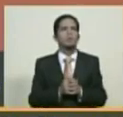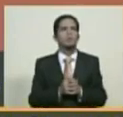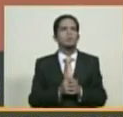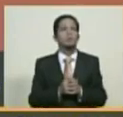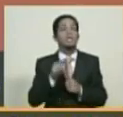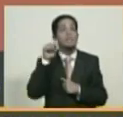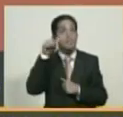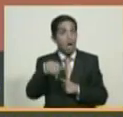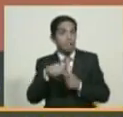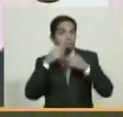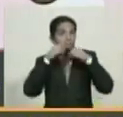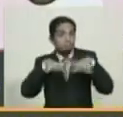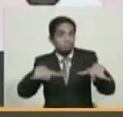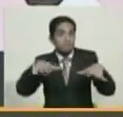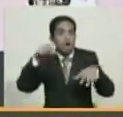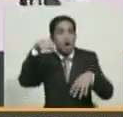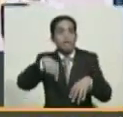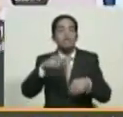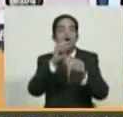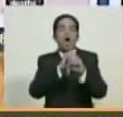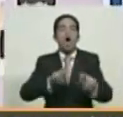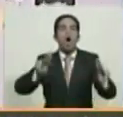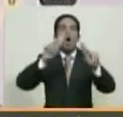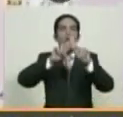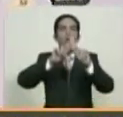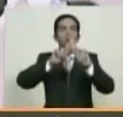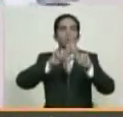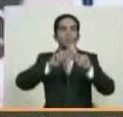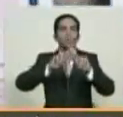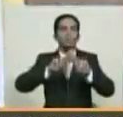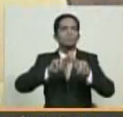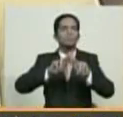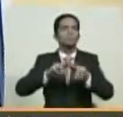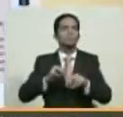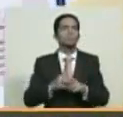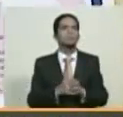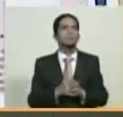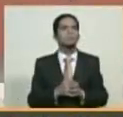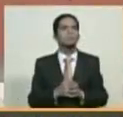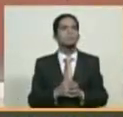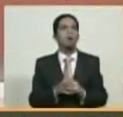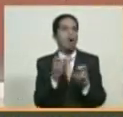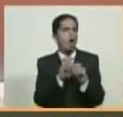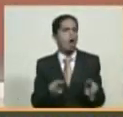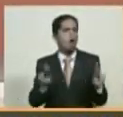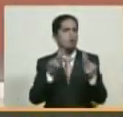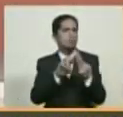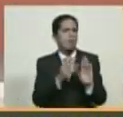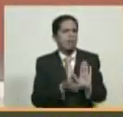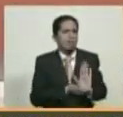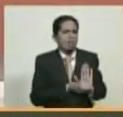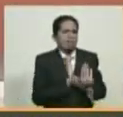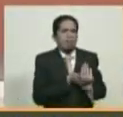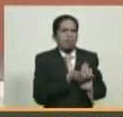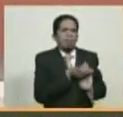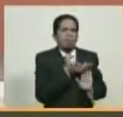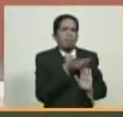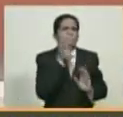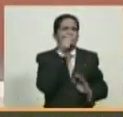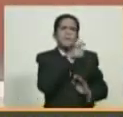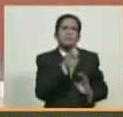hoy las Naciones Unidas, donde ha aumentado el número de refugiados que murieron este